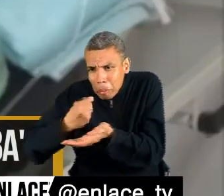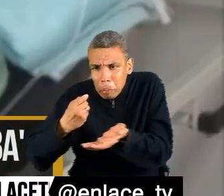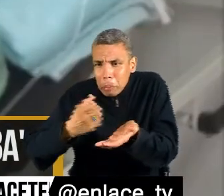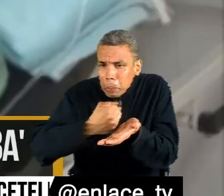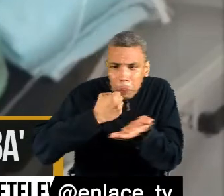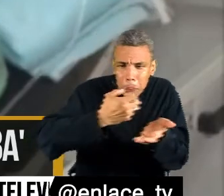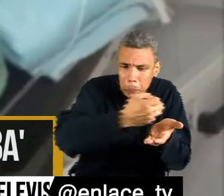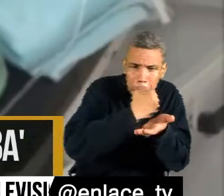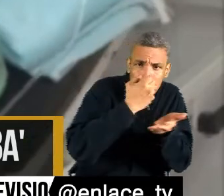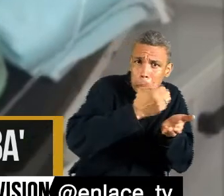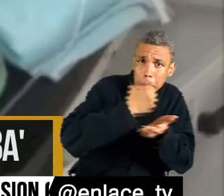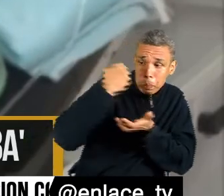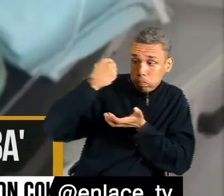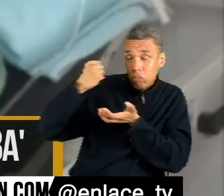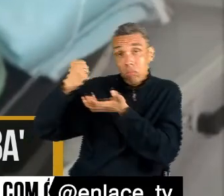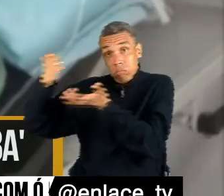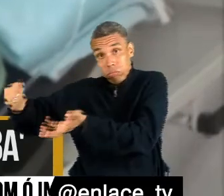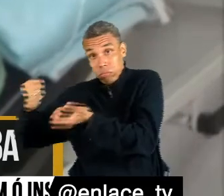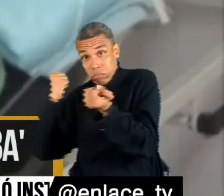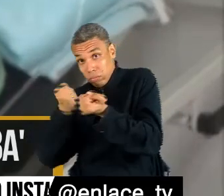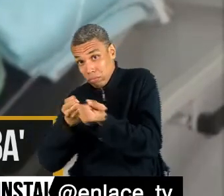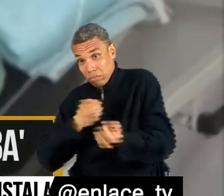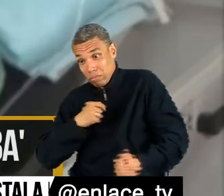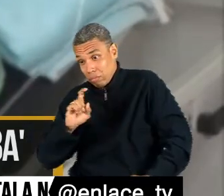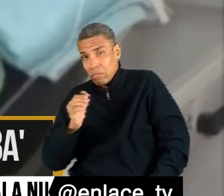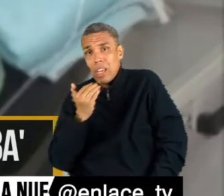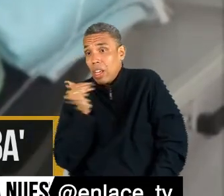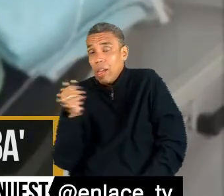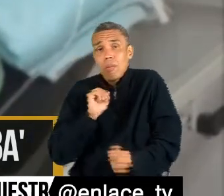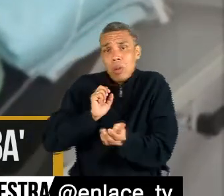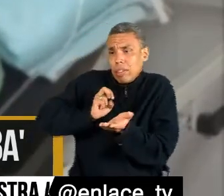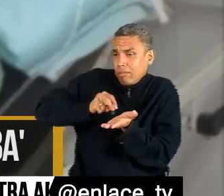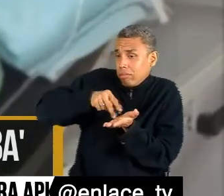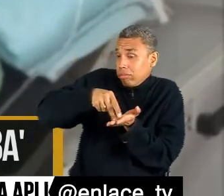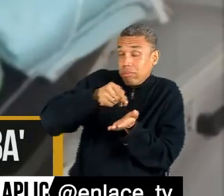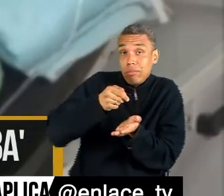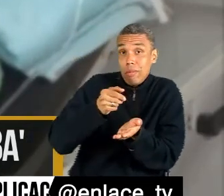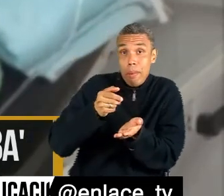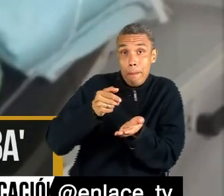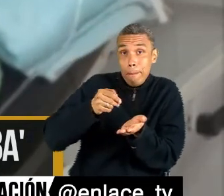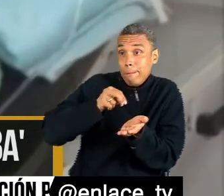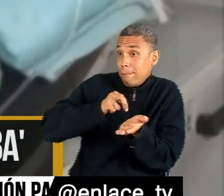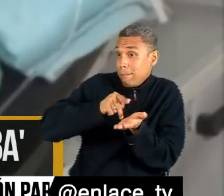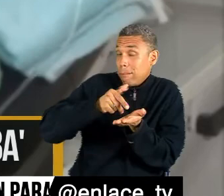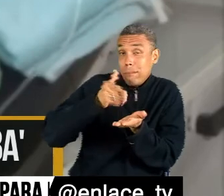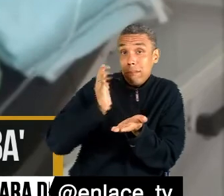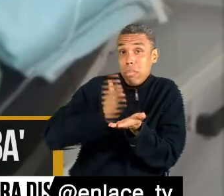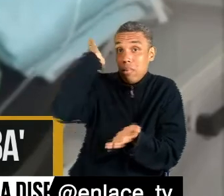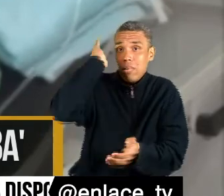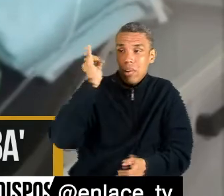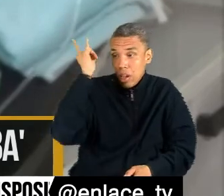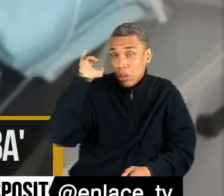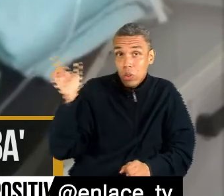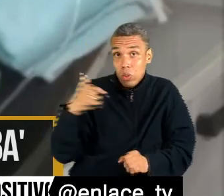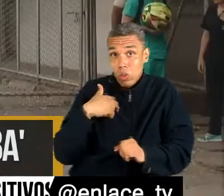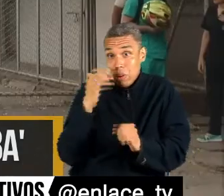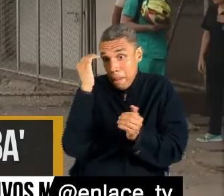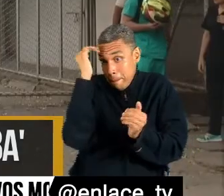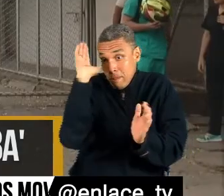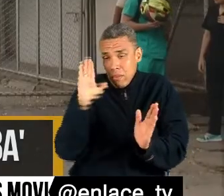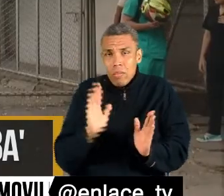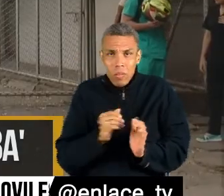que pasan y uno no espera que pasen, pero tienen que pasar muchas veces. Entonces le hago la invitación a todos los músicos que